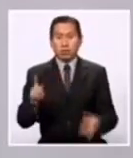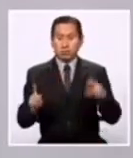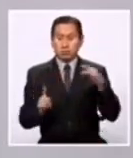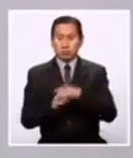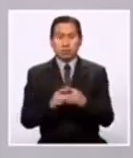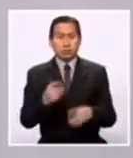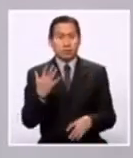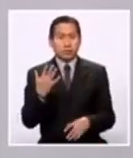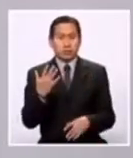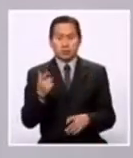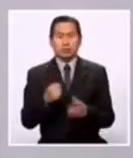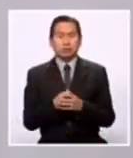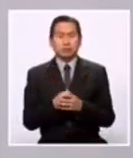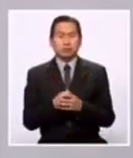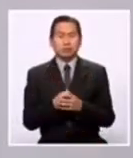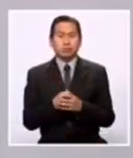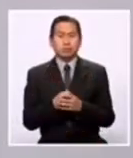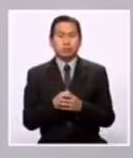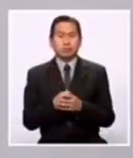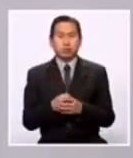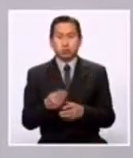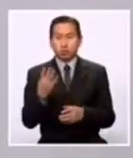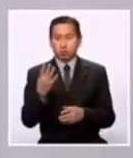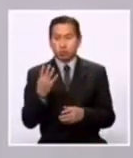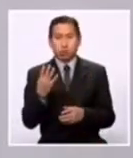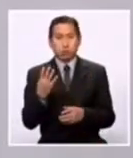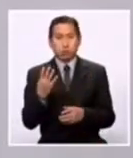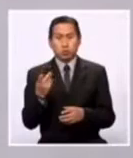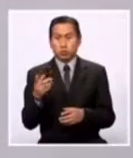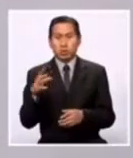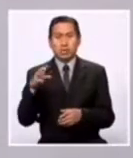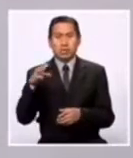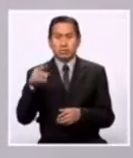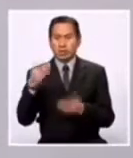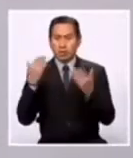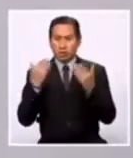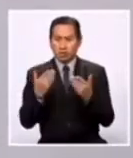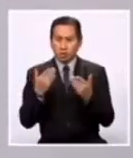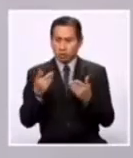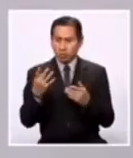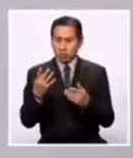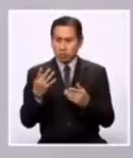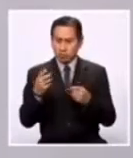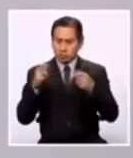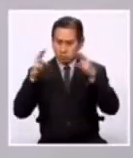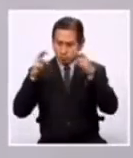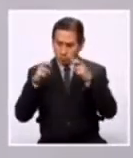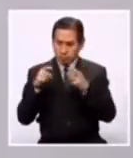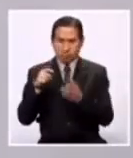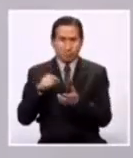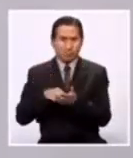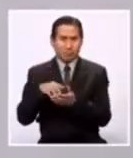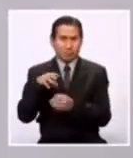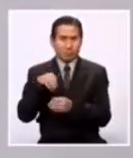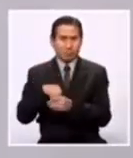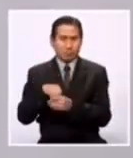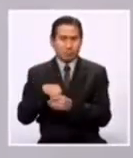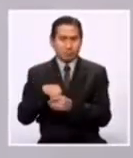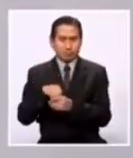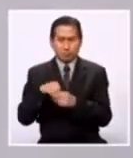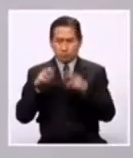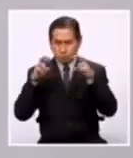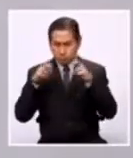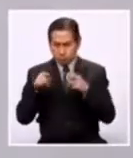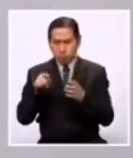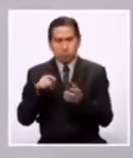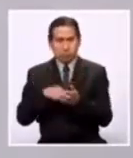casos 4 están siendo con la ficha epidemiológica investigados